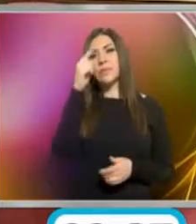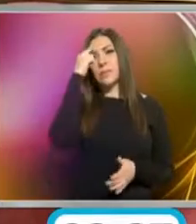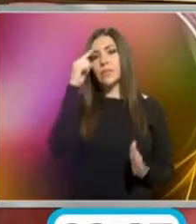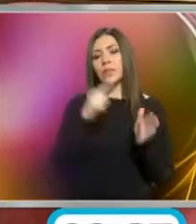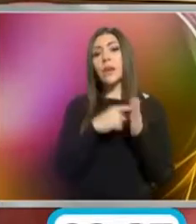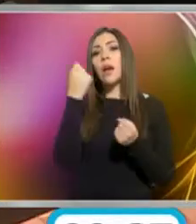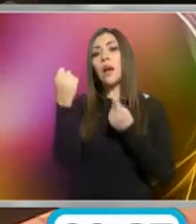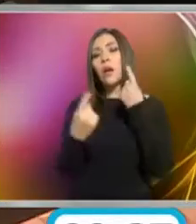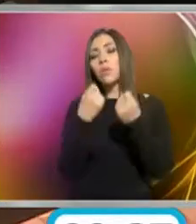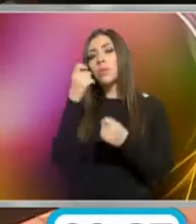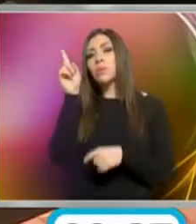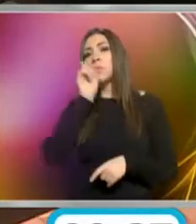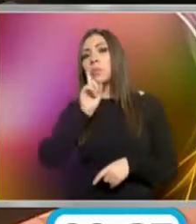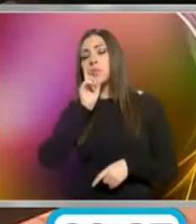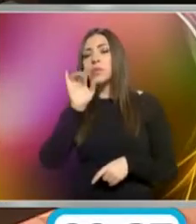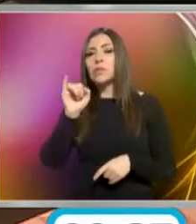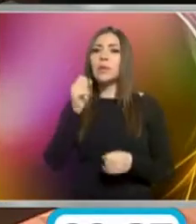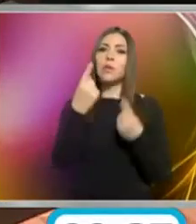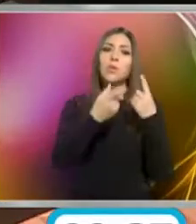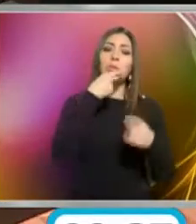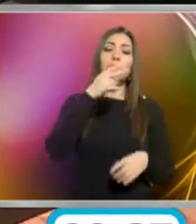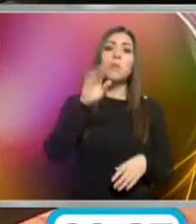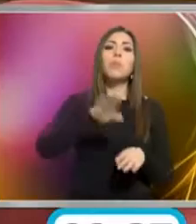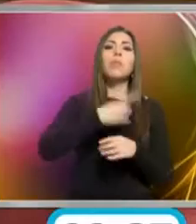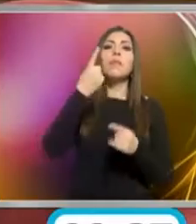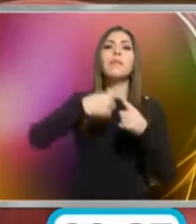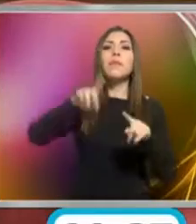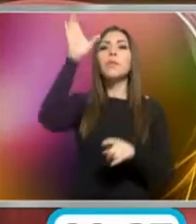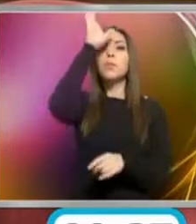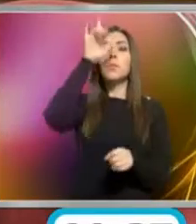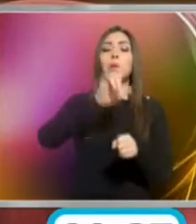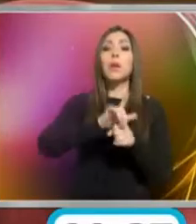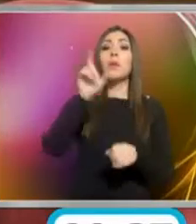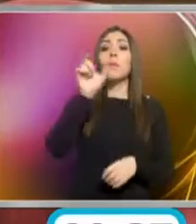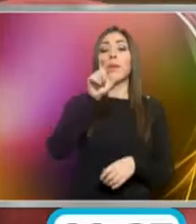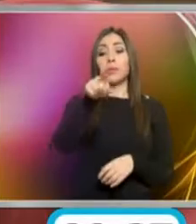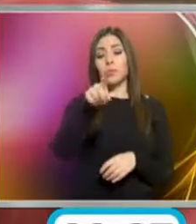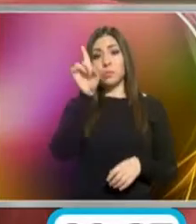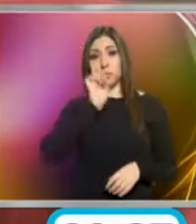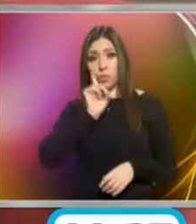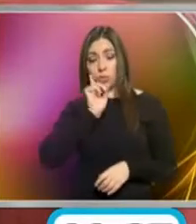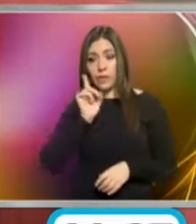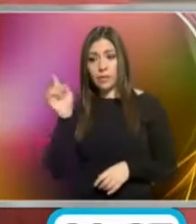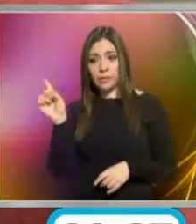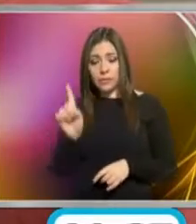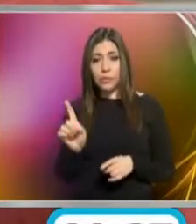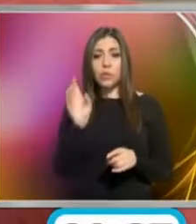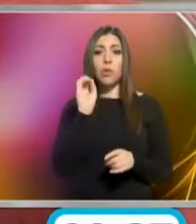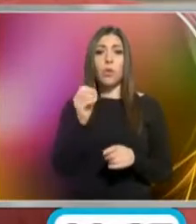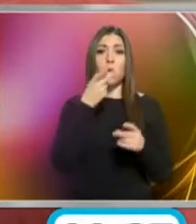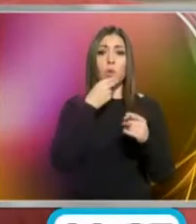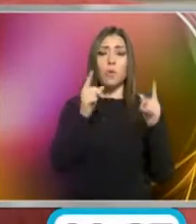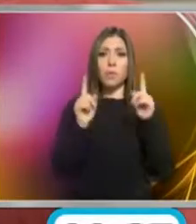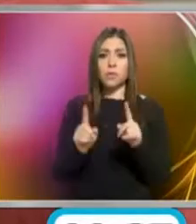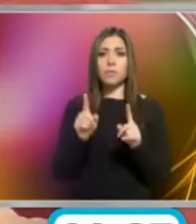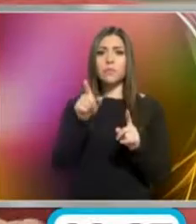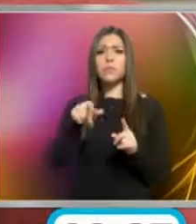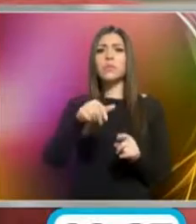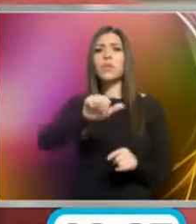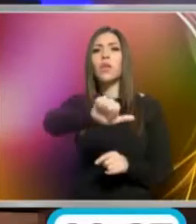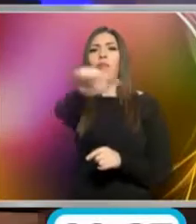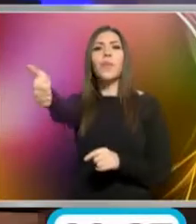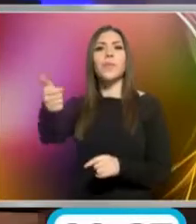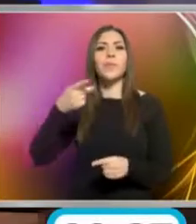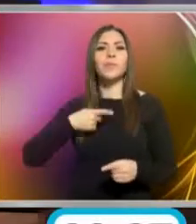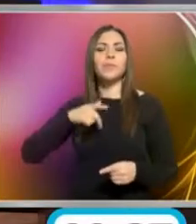cierto tipo de hombres. Lo que es verdad es que cuando tú eres infiel como hombre o como mujer, difícilmente no involucras sentimientos. Sí, emociones